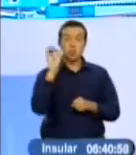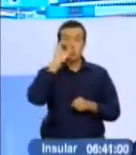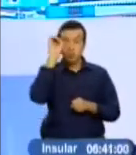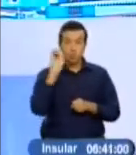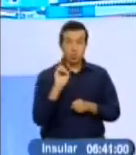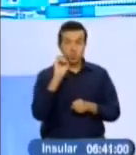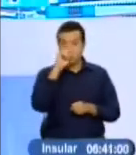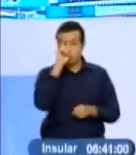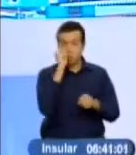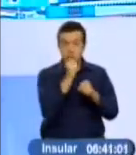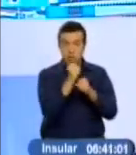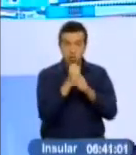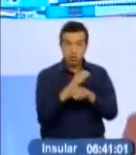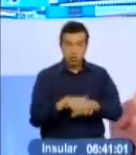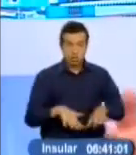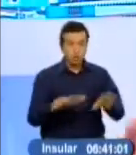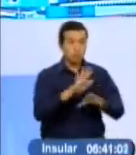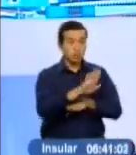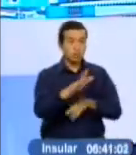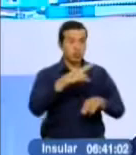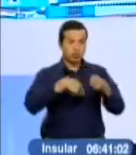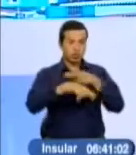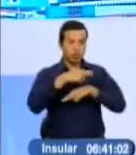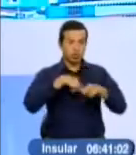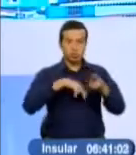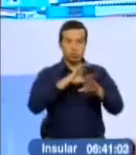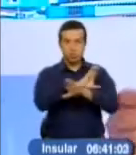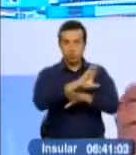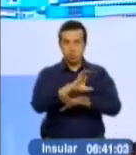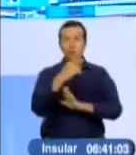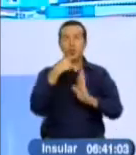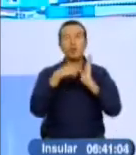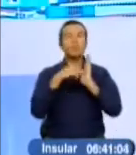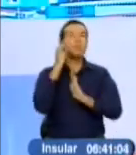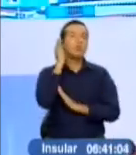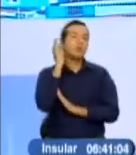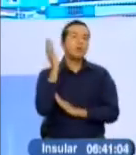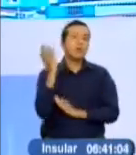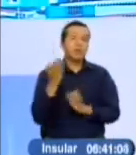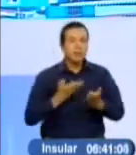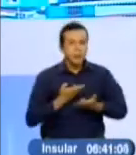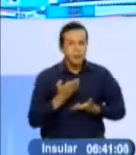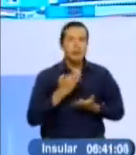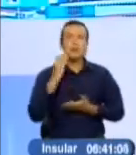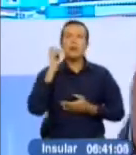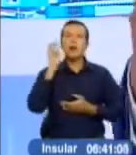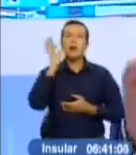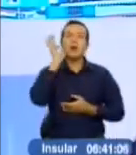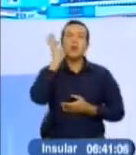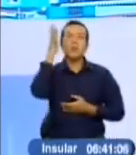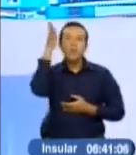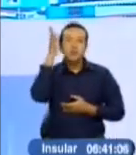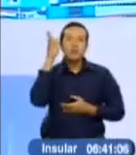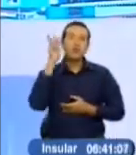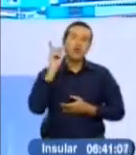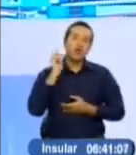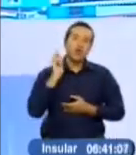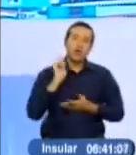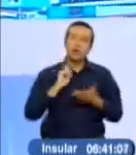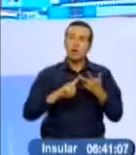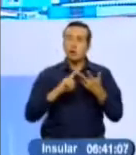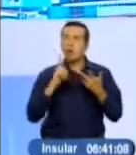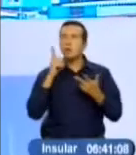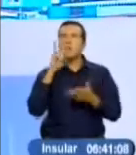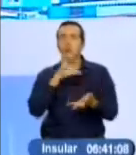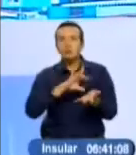allí estamos hablando de los emprendimientos rurales la señora que tiene una tienda la maestra de la escuela el médico los comunicadores sociales en el